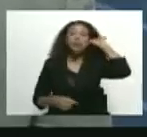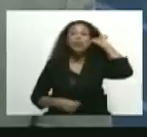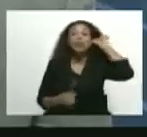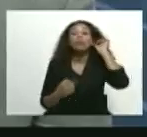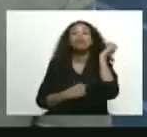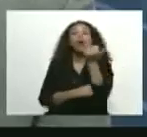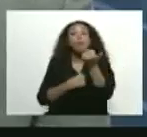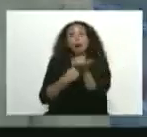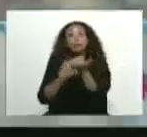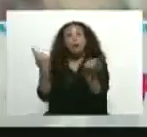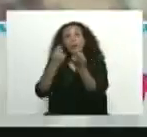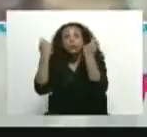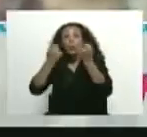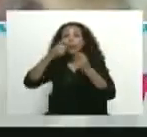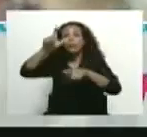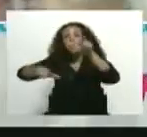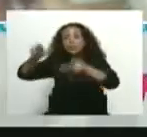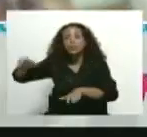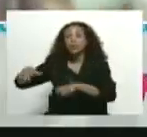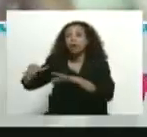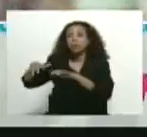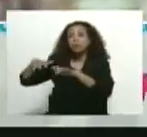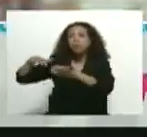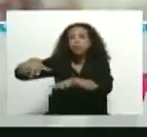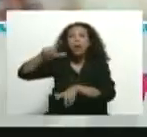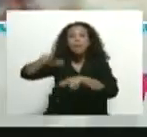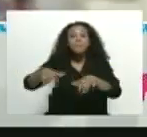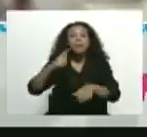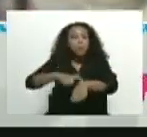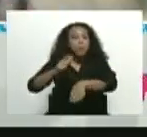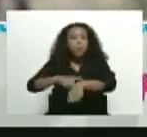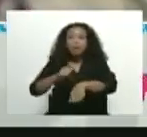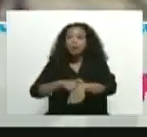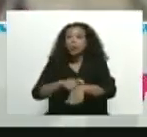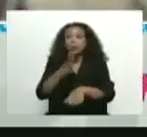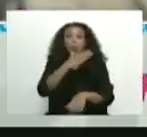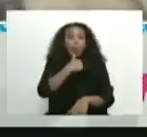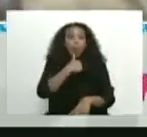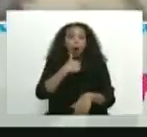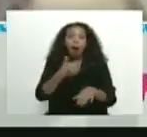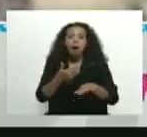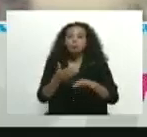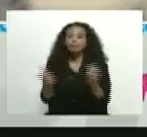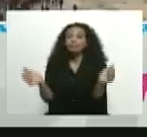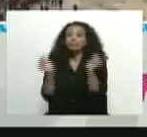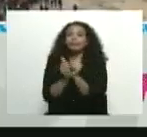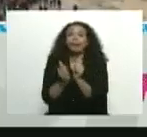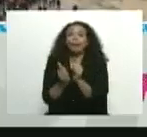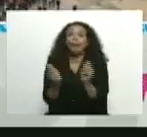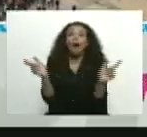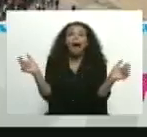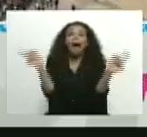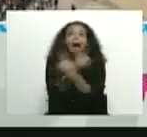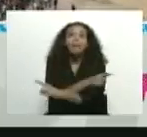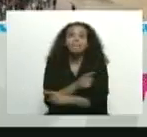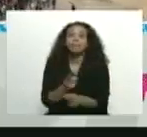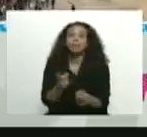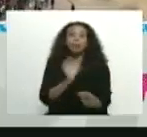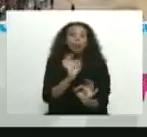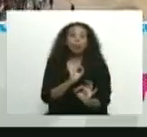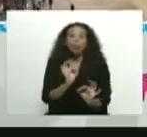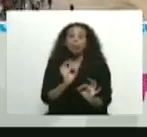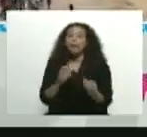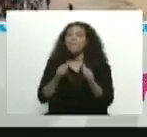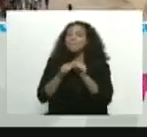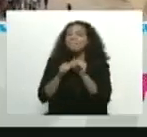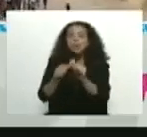popular, de a pie, porque creemos que en este momento no hay nada que sustituya el trabajo político, como usted siempre nos lo ha dicho.